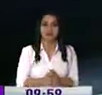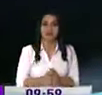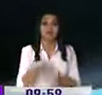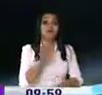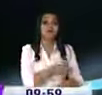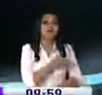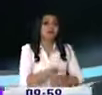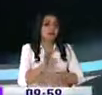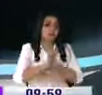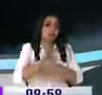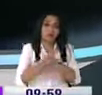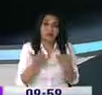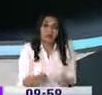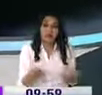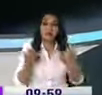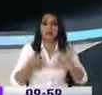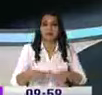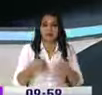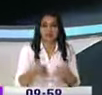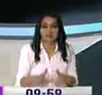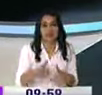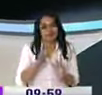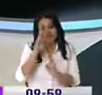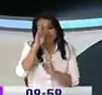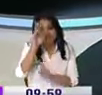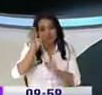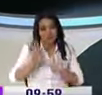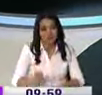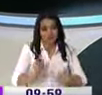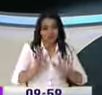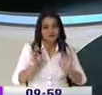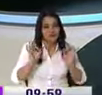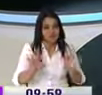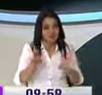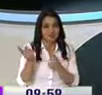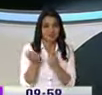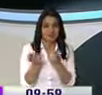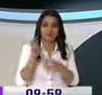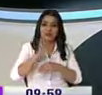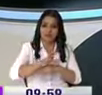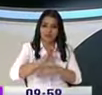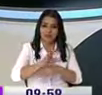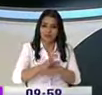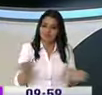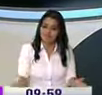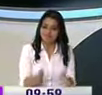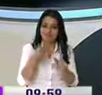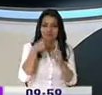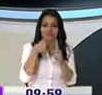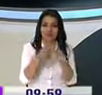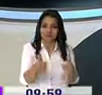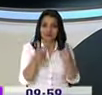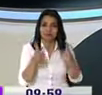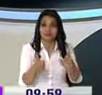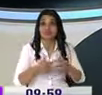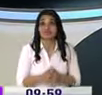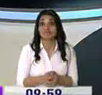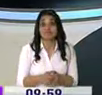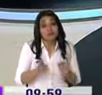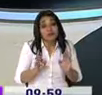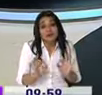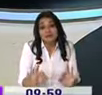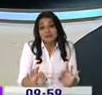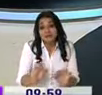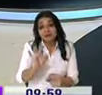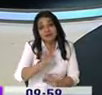favor, que hoy día Ecuador juega por el honor. Así que suerte a la selección, échele buena energía y que salgan las cosas como tienen